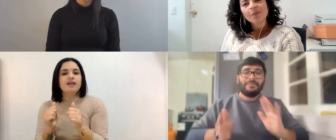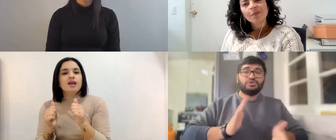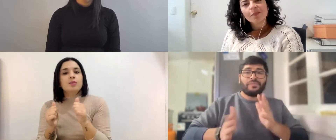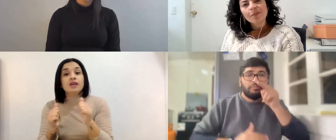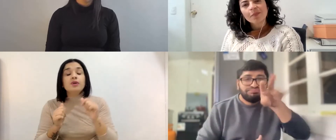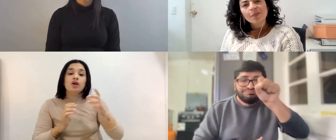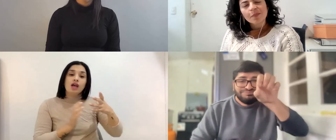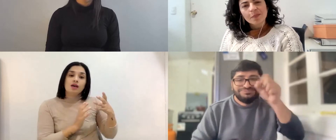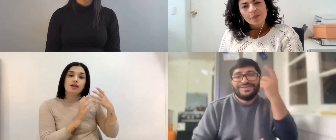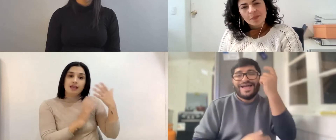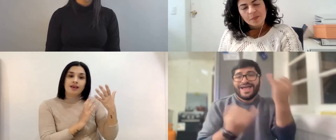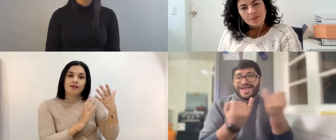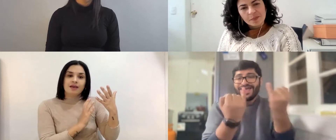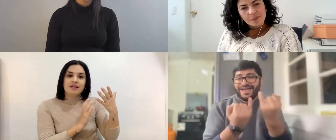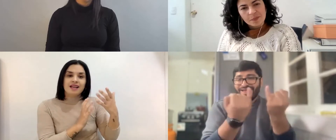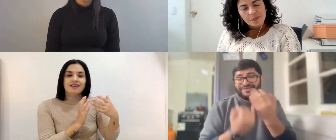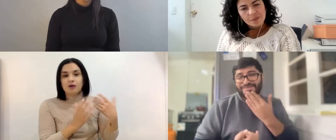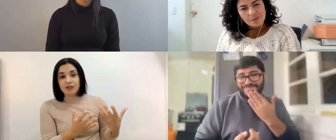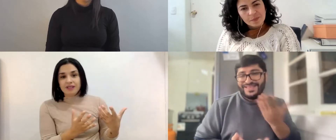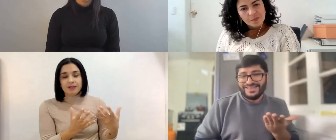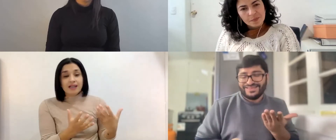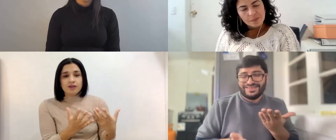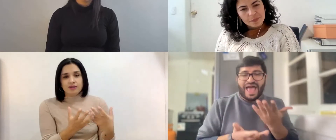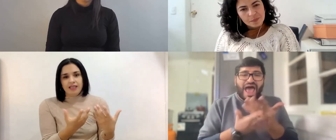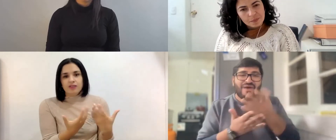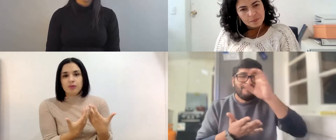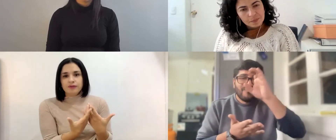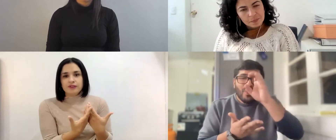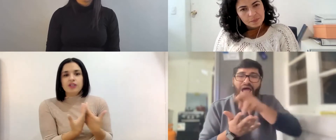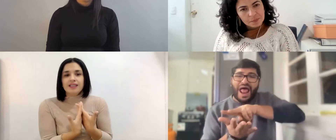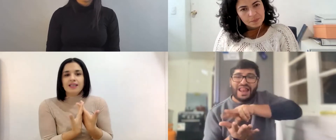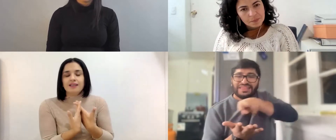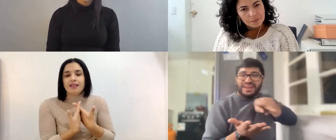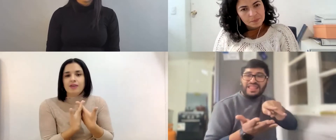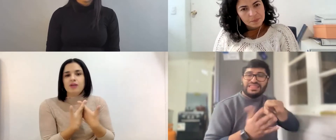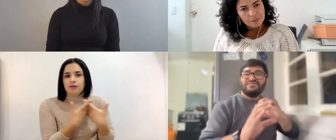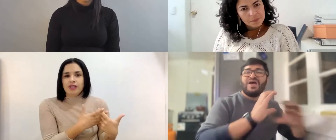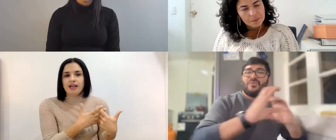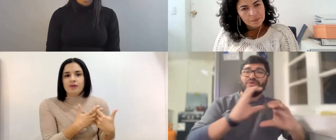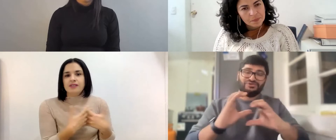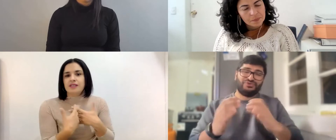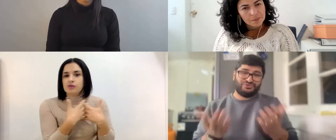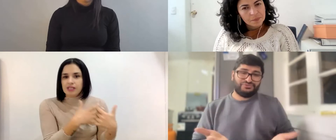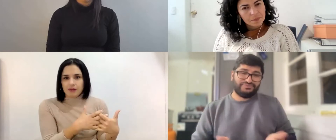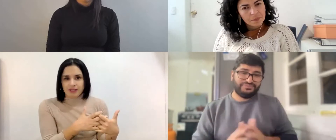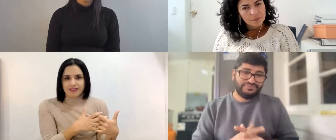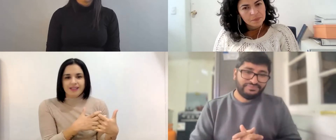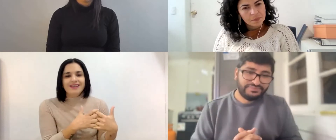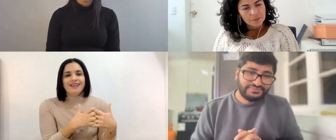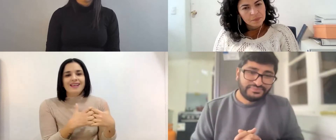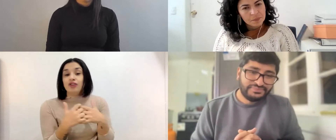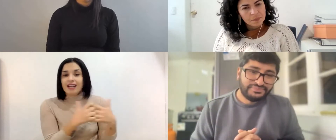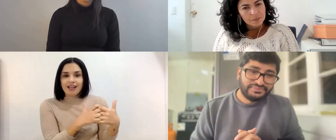Ya. Por ejemplo, Camila, como intérprete, claro, ella es su profesión y tiene que tener una fluidez en la lengua de señas y usar lenguas de